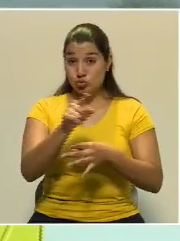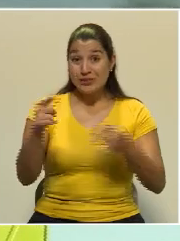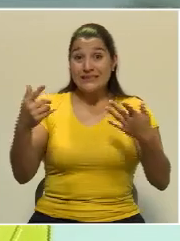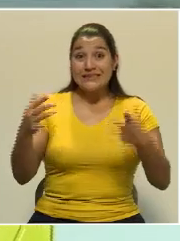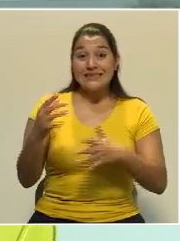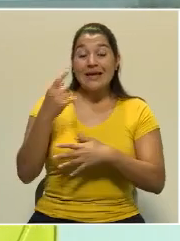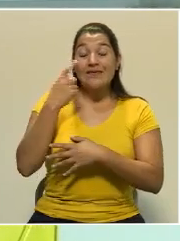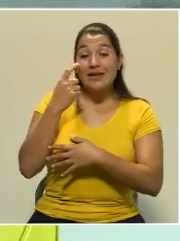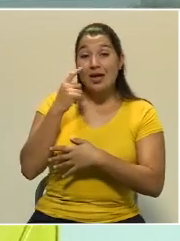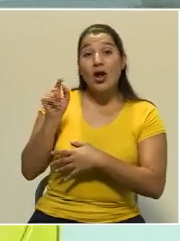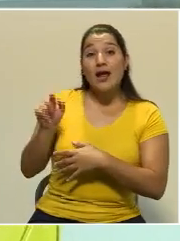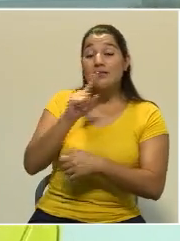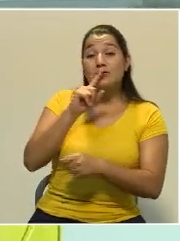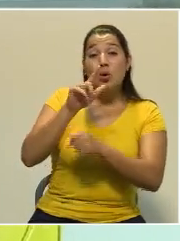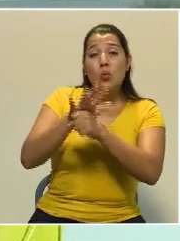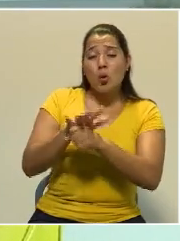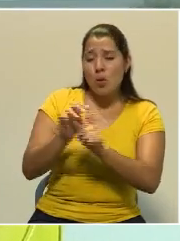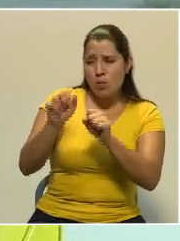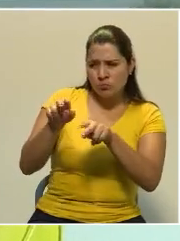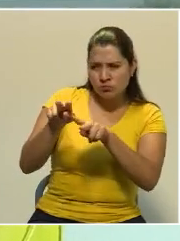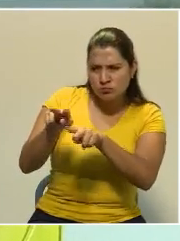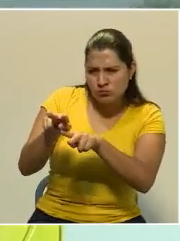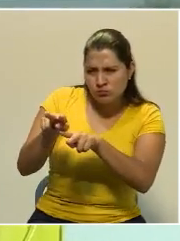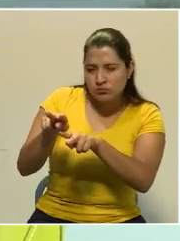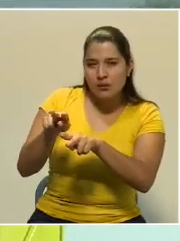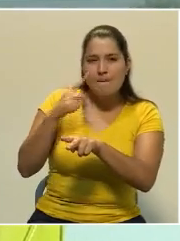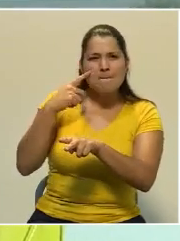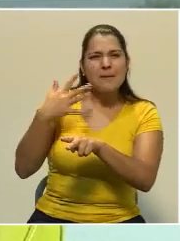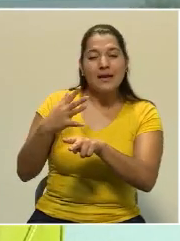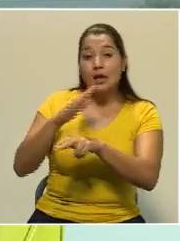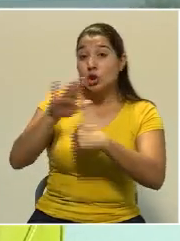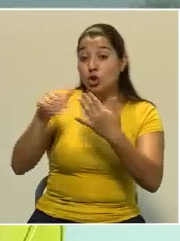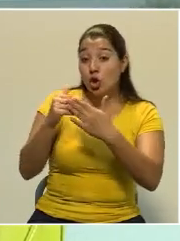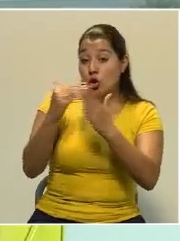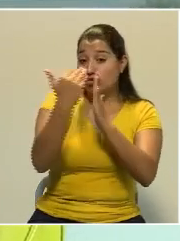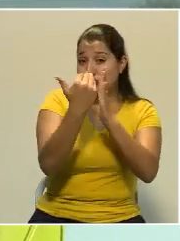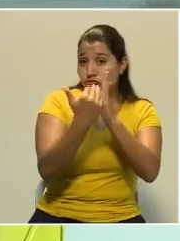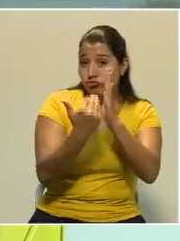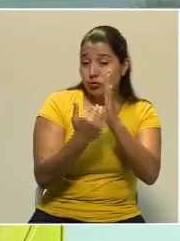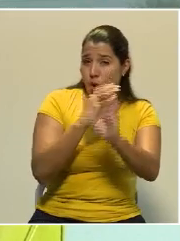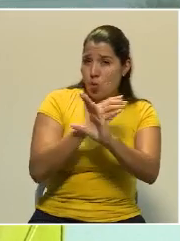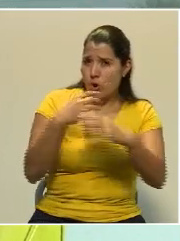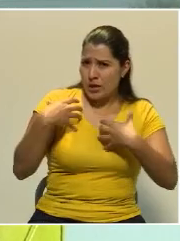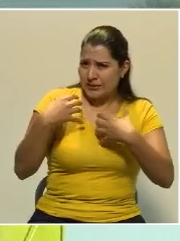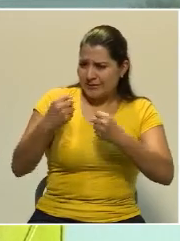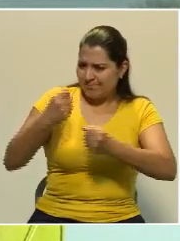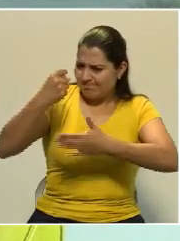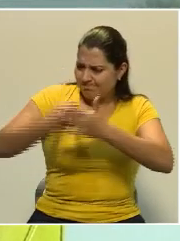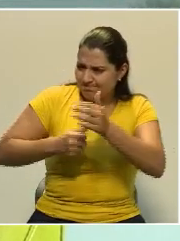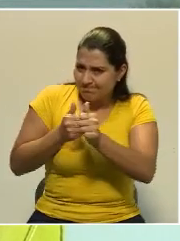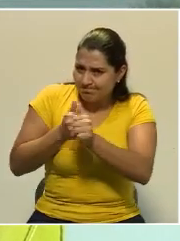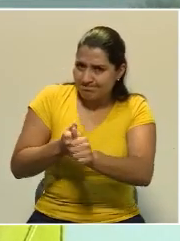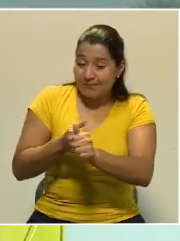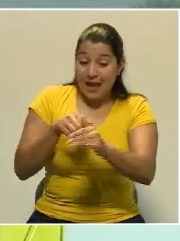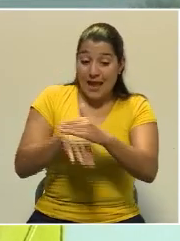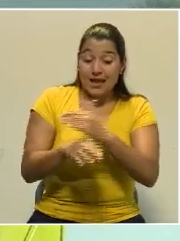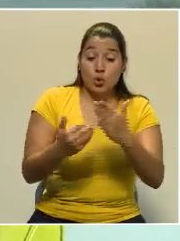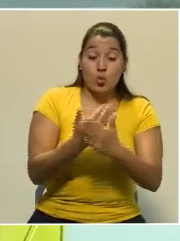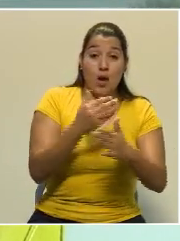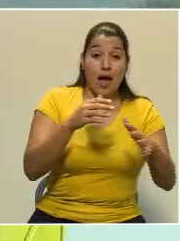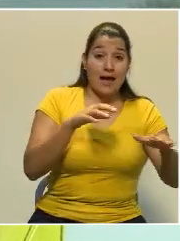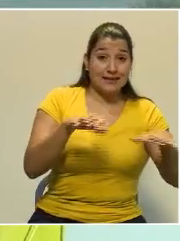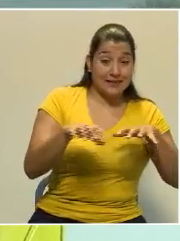se comprometen a velar porque las medidas sanitarias se cumplan tanto en las nuevas actividades comerciales